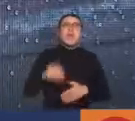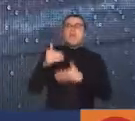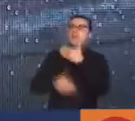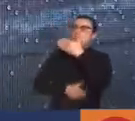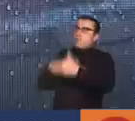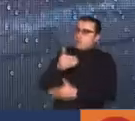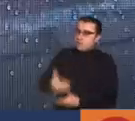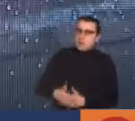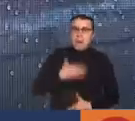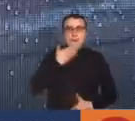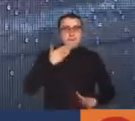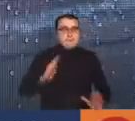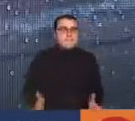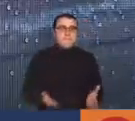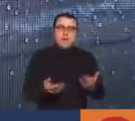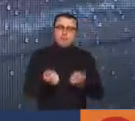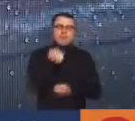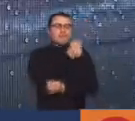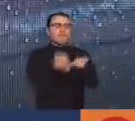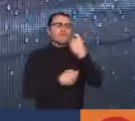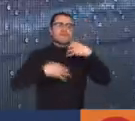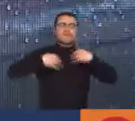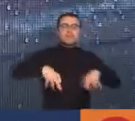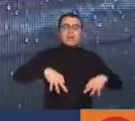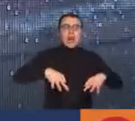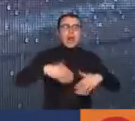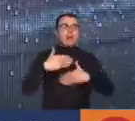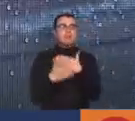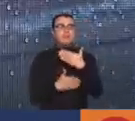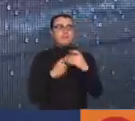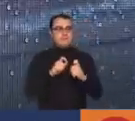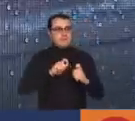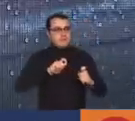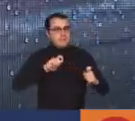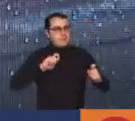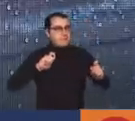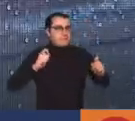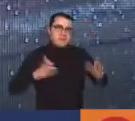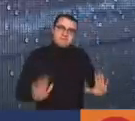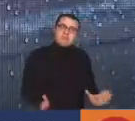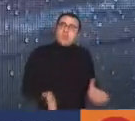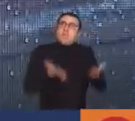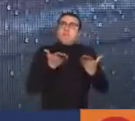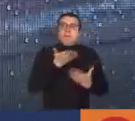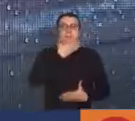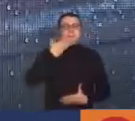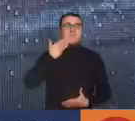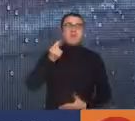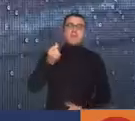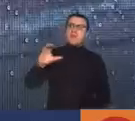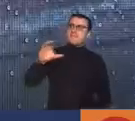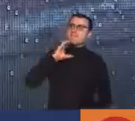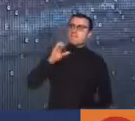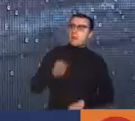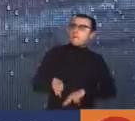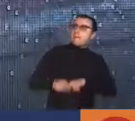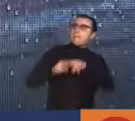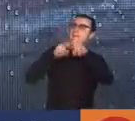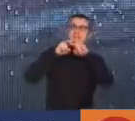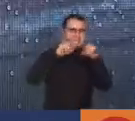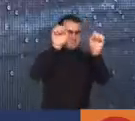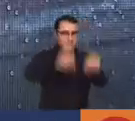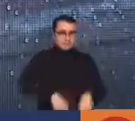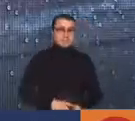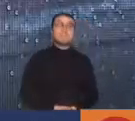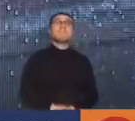mejorará la economía popular para que se puedan obtener mejores ingresos. En Bosa, la del